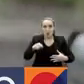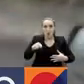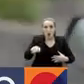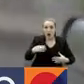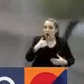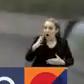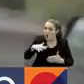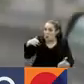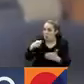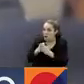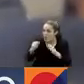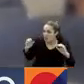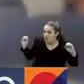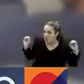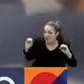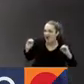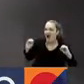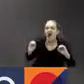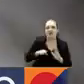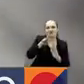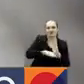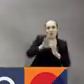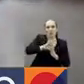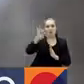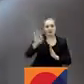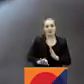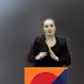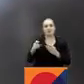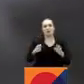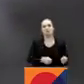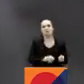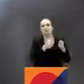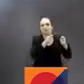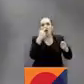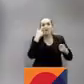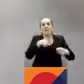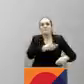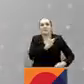en el año. La iniciativa pasó a sanción presidencial.